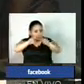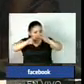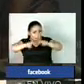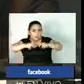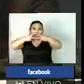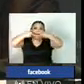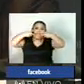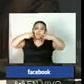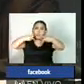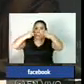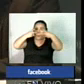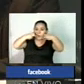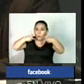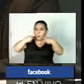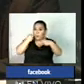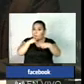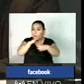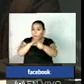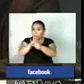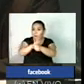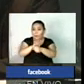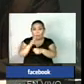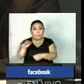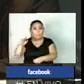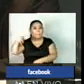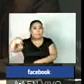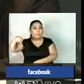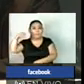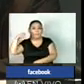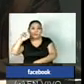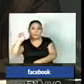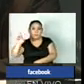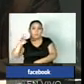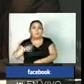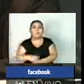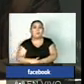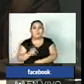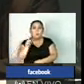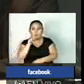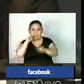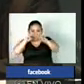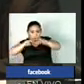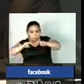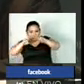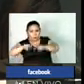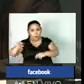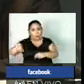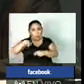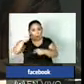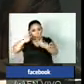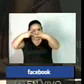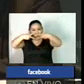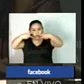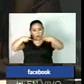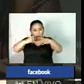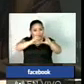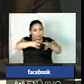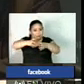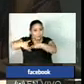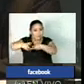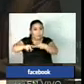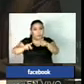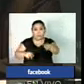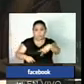y sobre todo no solo contamos con la PCR sino que estamos realizando también la prueba de Ginexpert que es la segunda